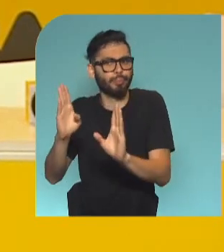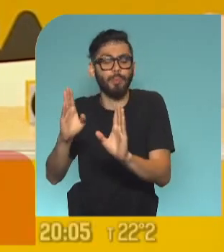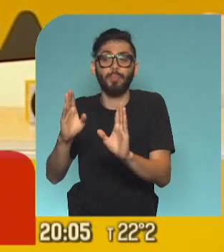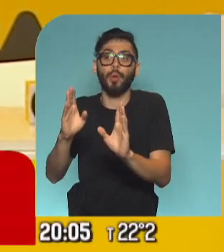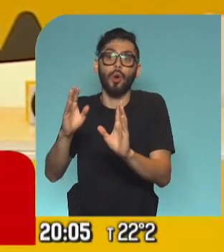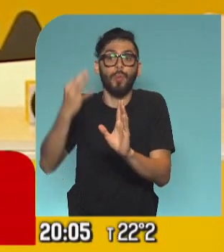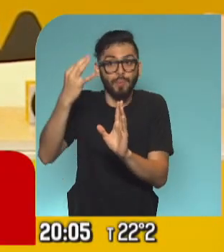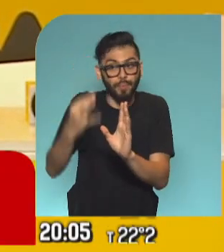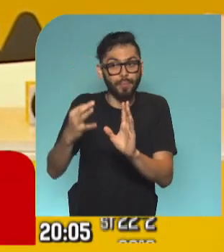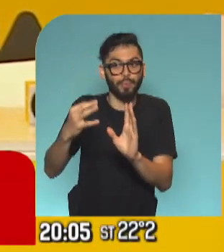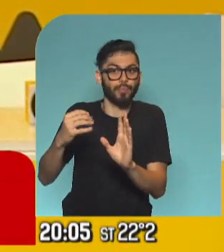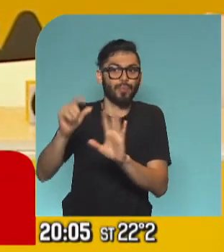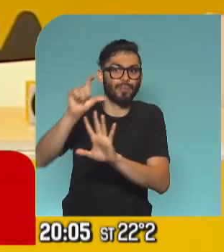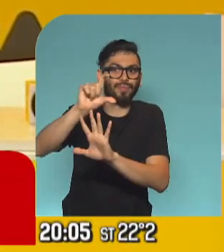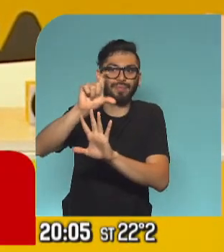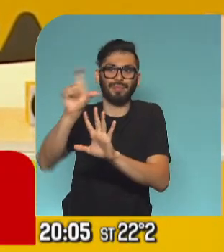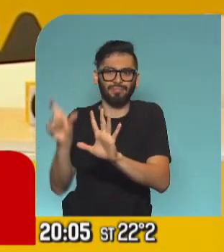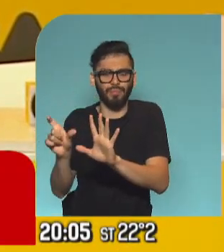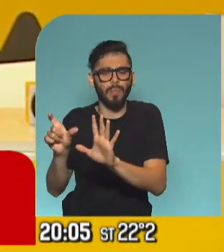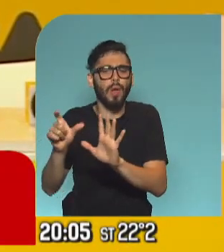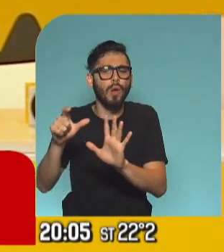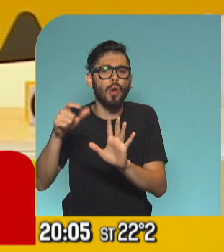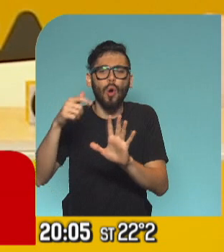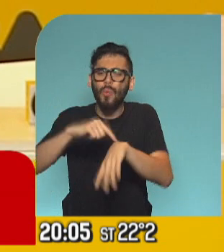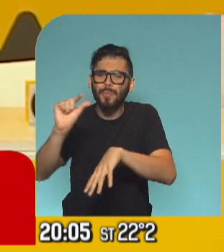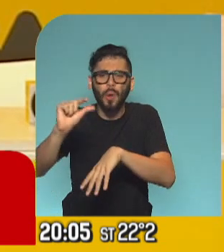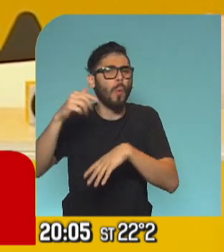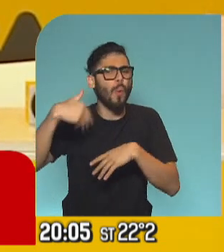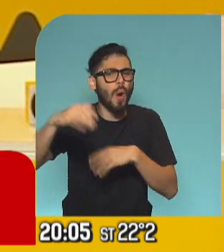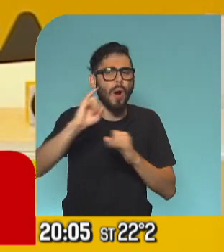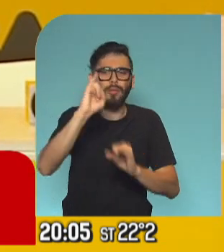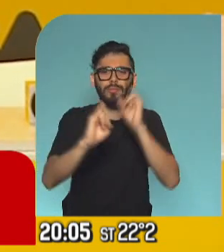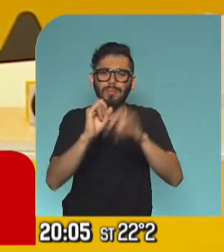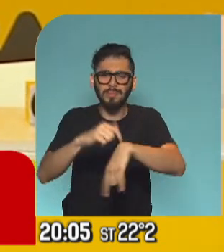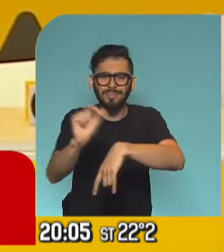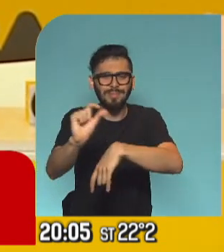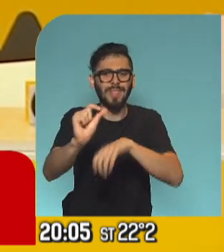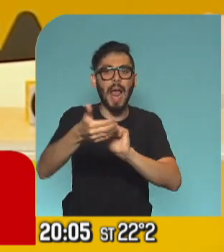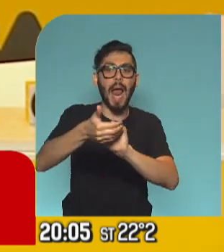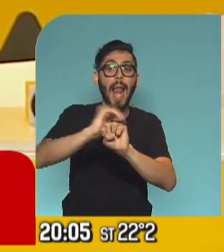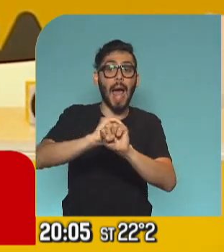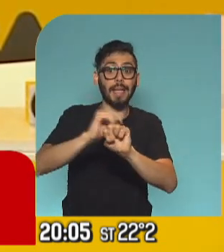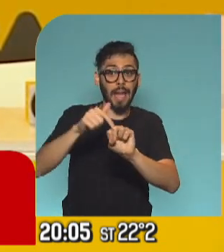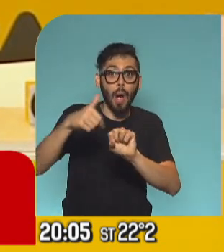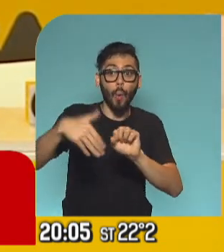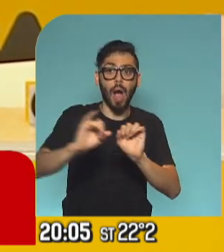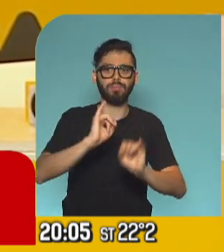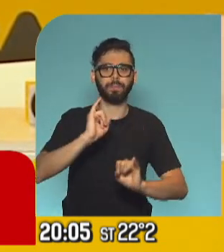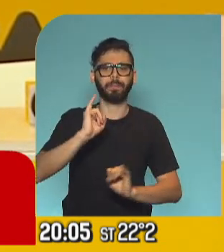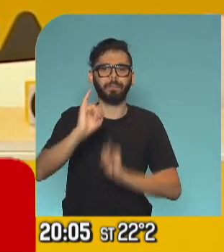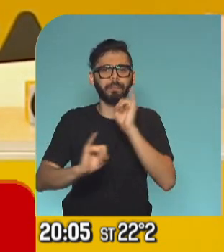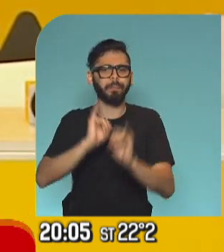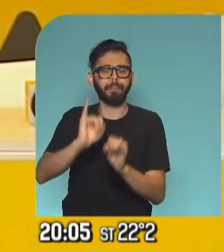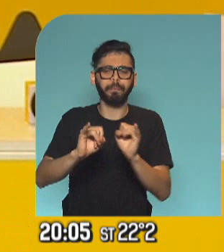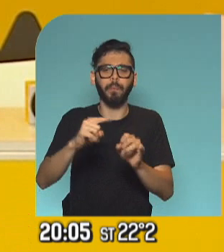Gran Buenos Aires. Y vamos a escuchar en minutos nada más, en vivo, a Horacio Rodríguez Larreta contar de qué se